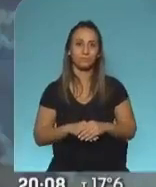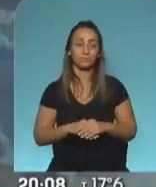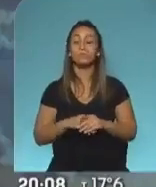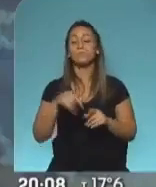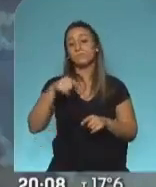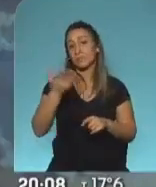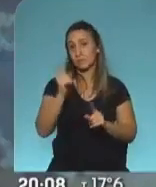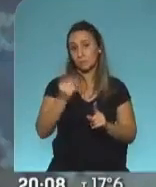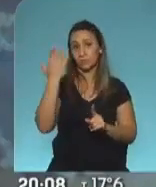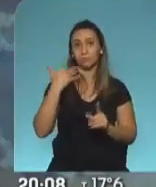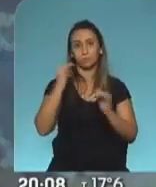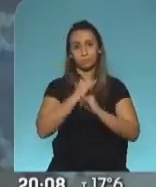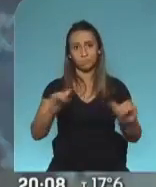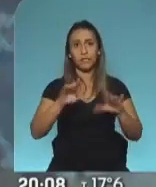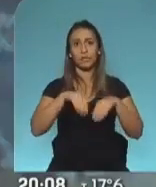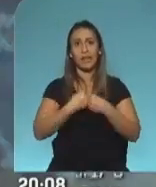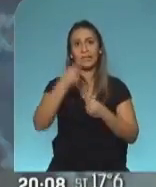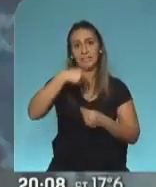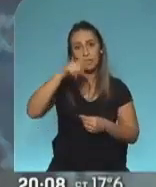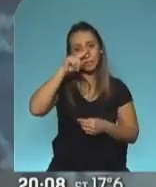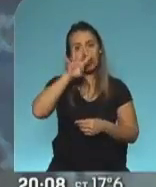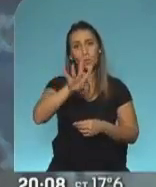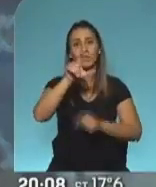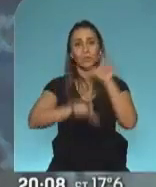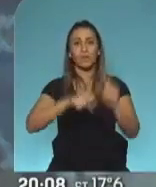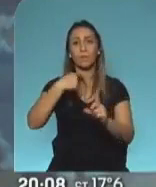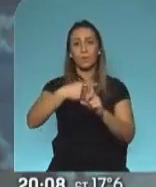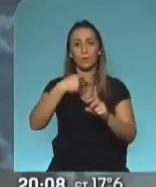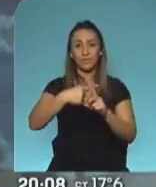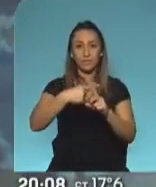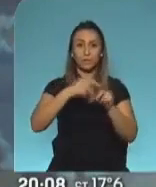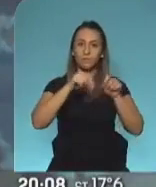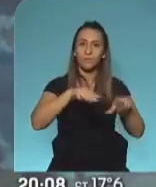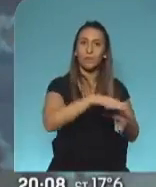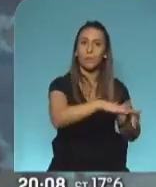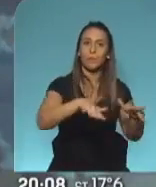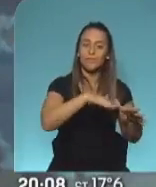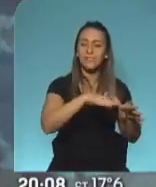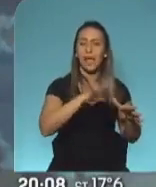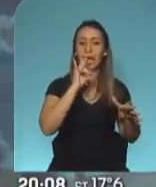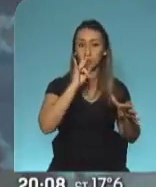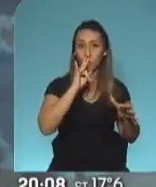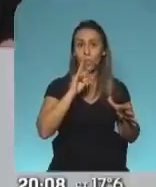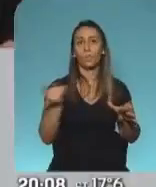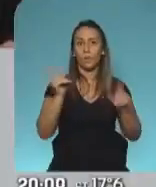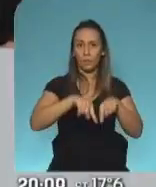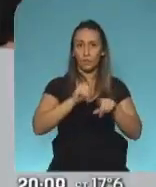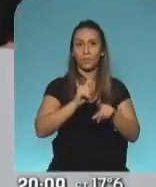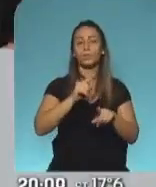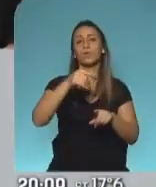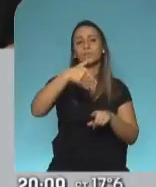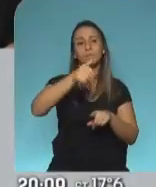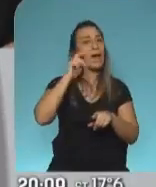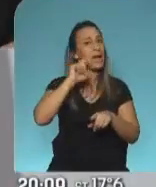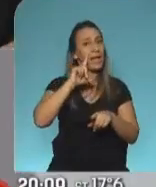Lo adelantábamos al principio, ya suman 174 los COVID positivos en Villa Azul. Volvemos al móvil, Magalí Arens, los